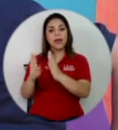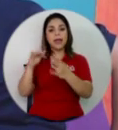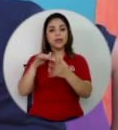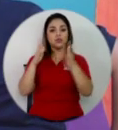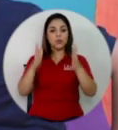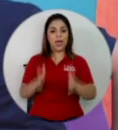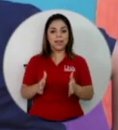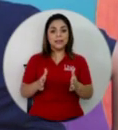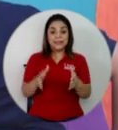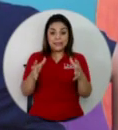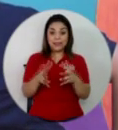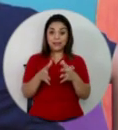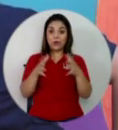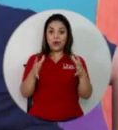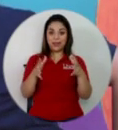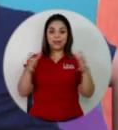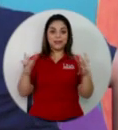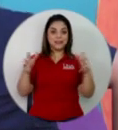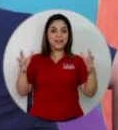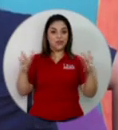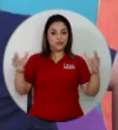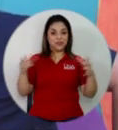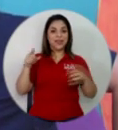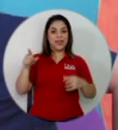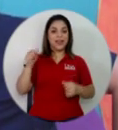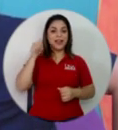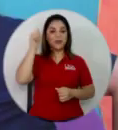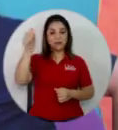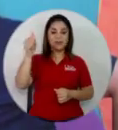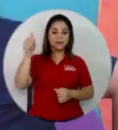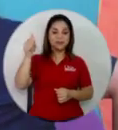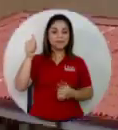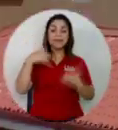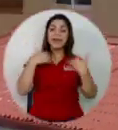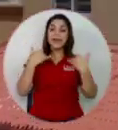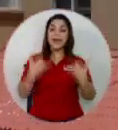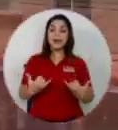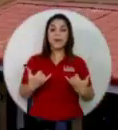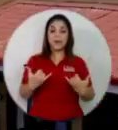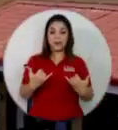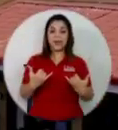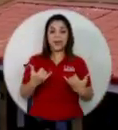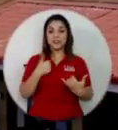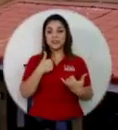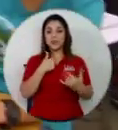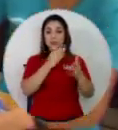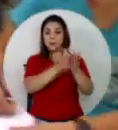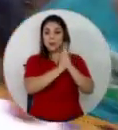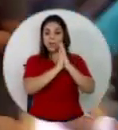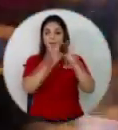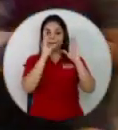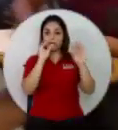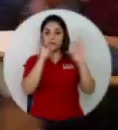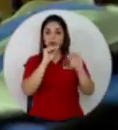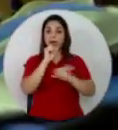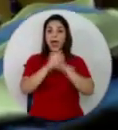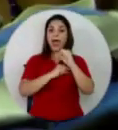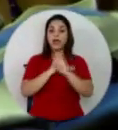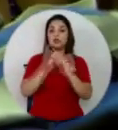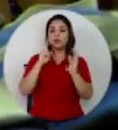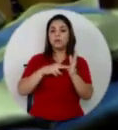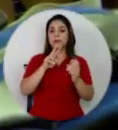a estudiantes que fueron creciendo paulatinamente a lo largo del tiempo en la sede de Alajuela. Ahora que pedía unos datos, en el